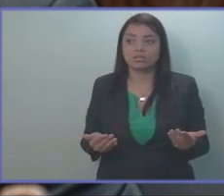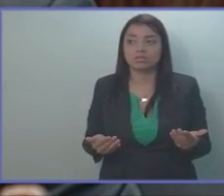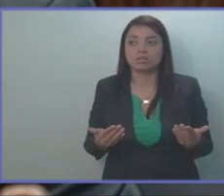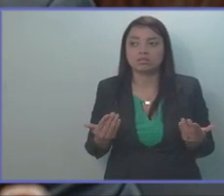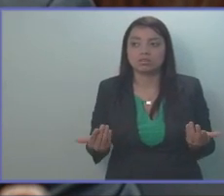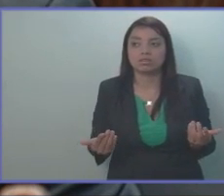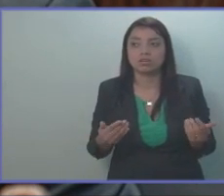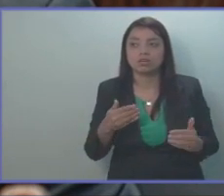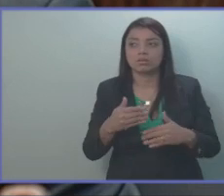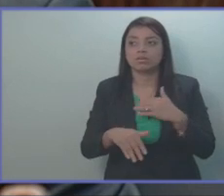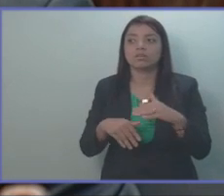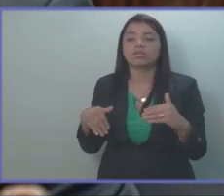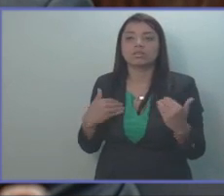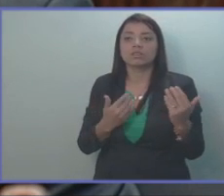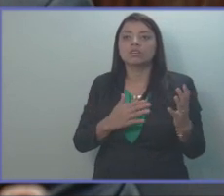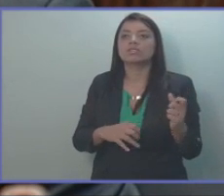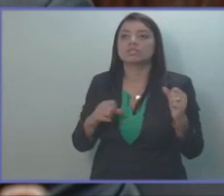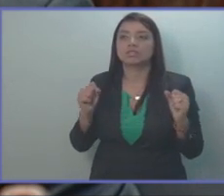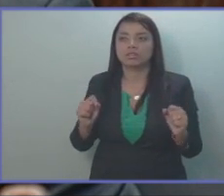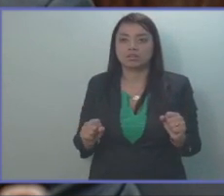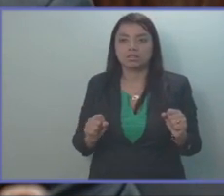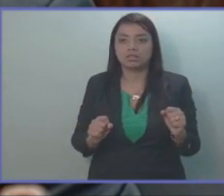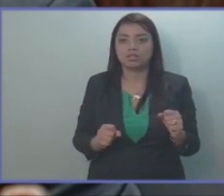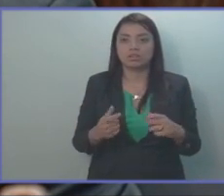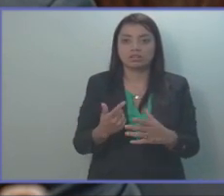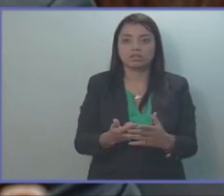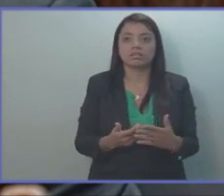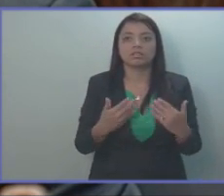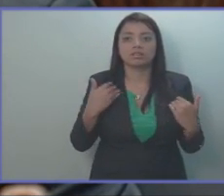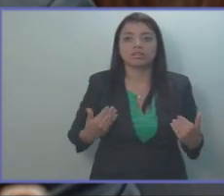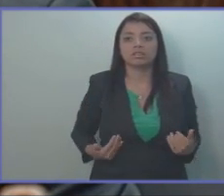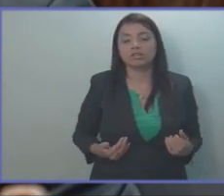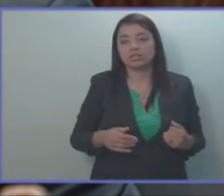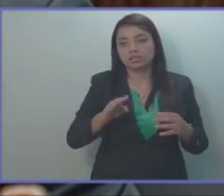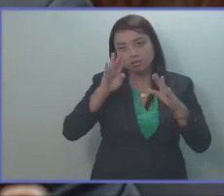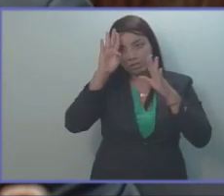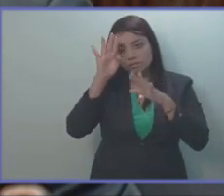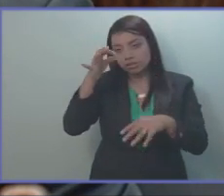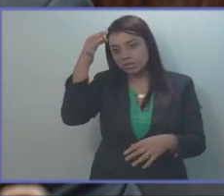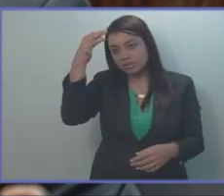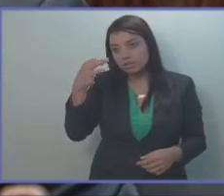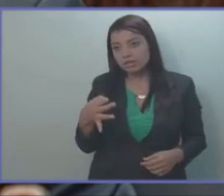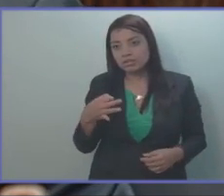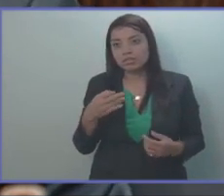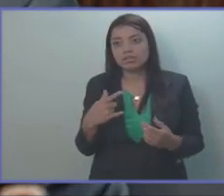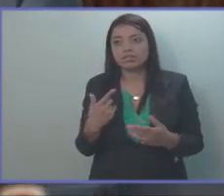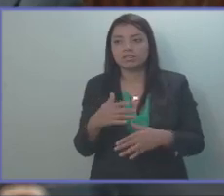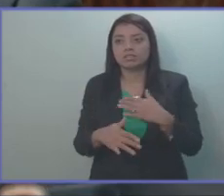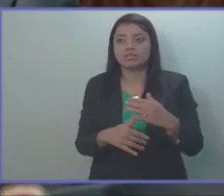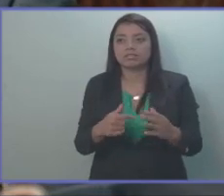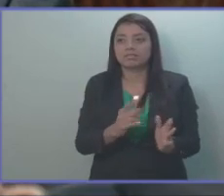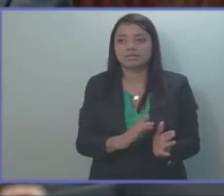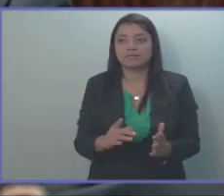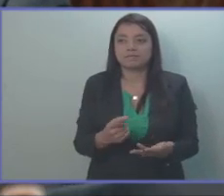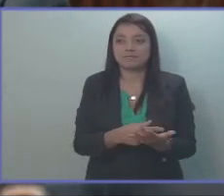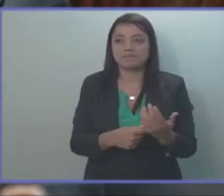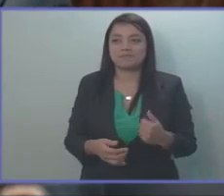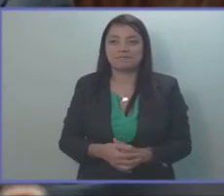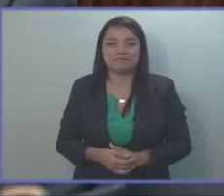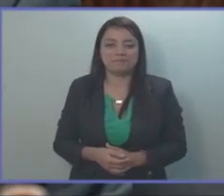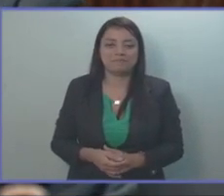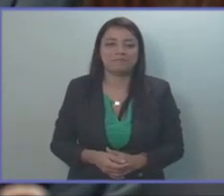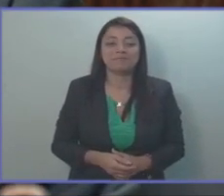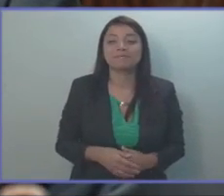enmarcadas dentro del Estado de Derecho y respeto a la dignidad y a los derechos fundamentales de los internos.